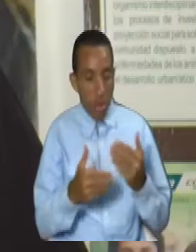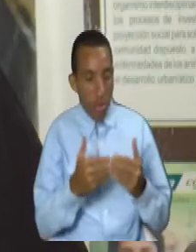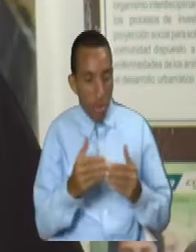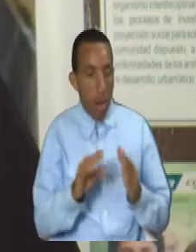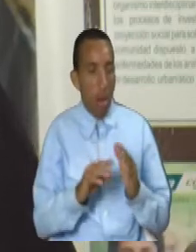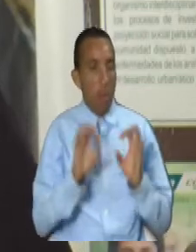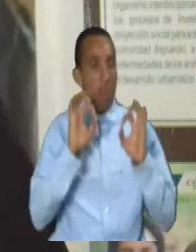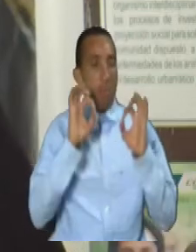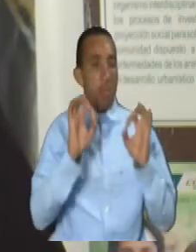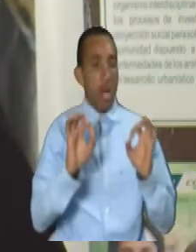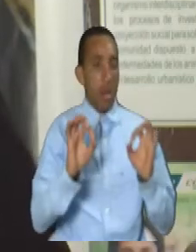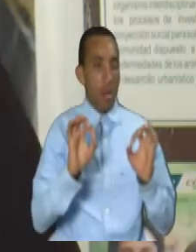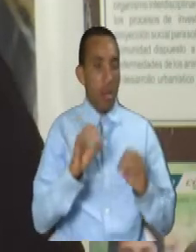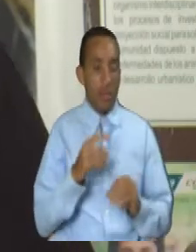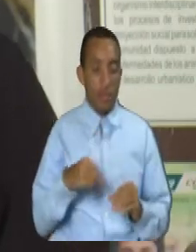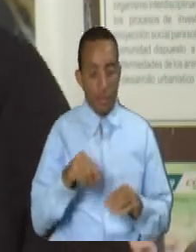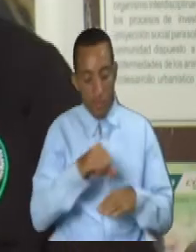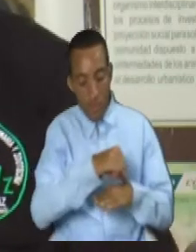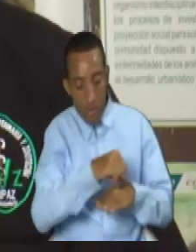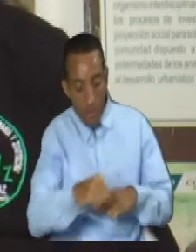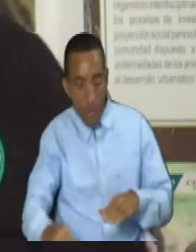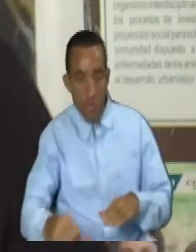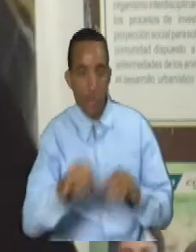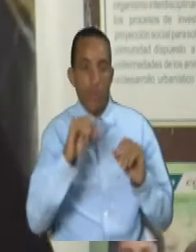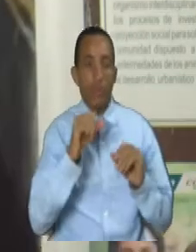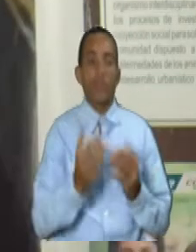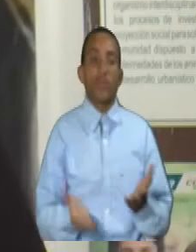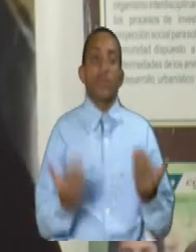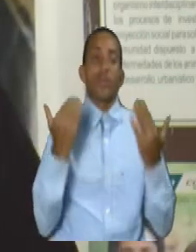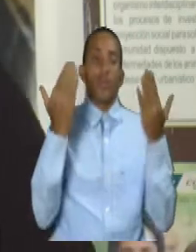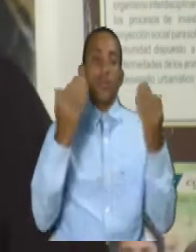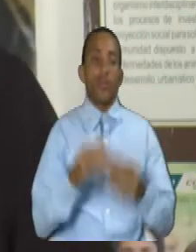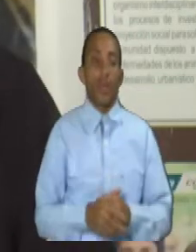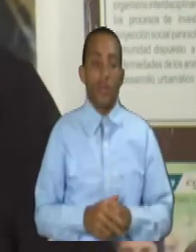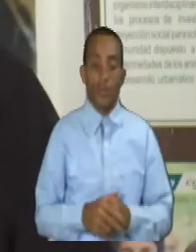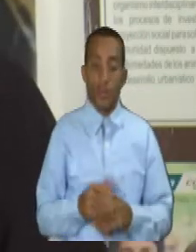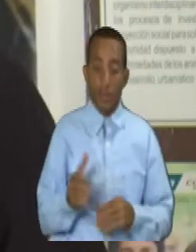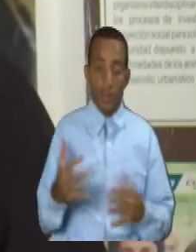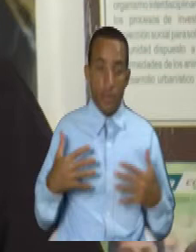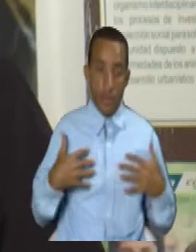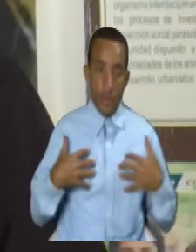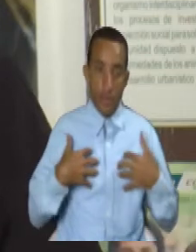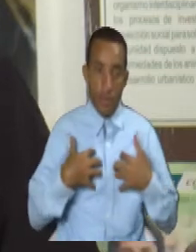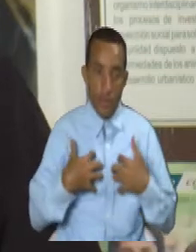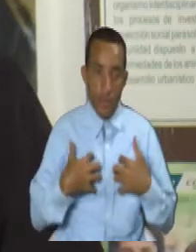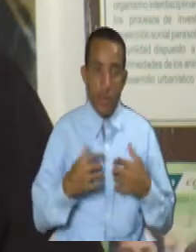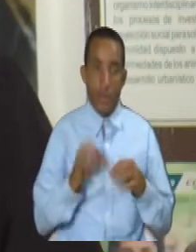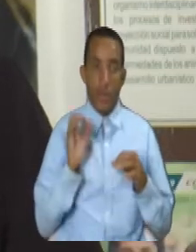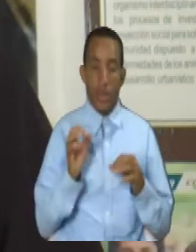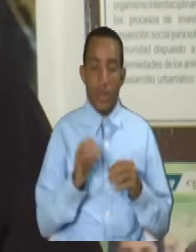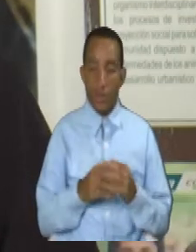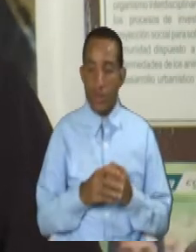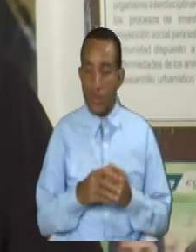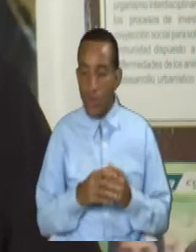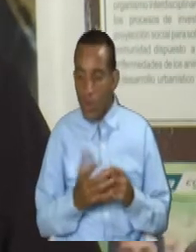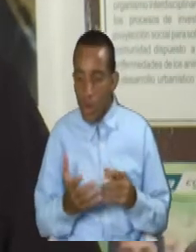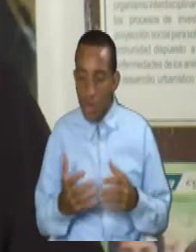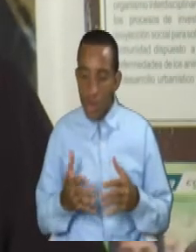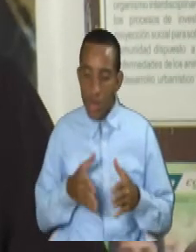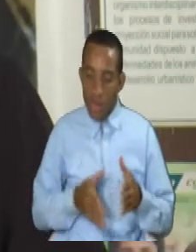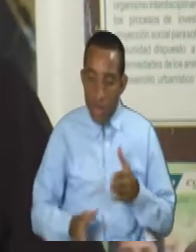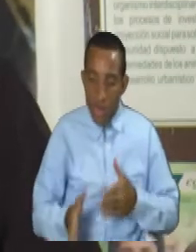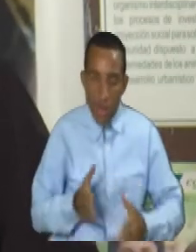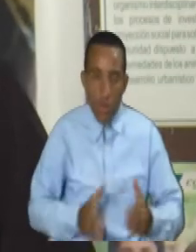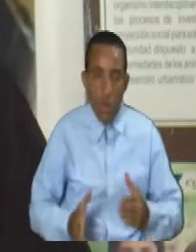cirugía. ¿Y esto en qué nos va a beneficiar? Nos va a beneficiar en que los animales se haga un control de su natalidad y también